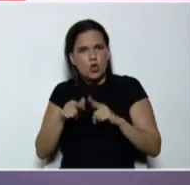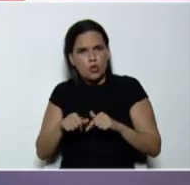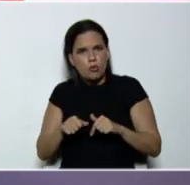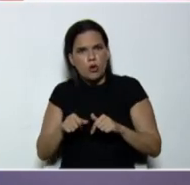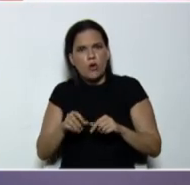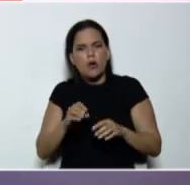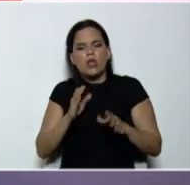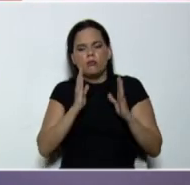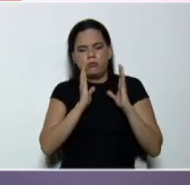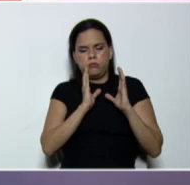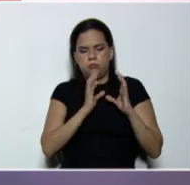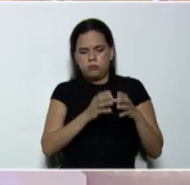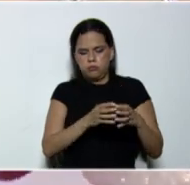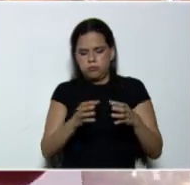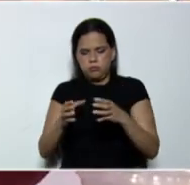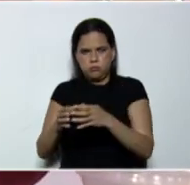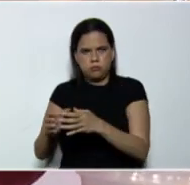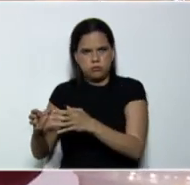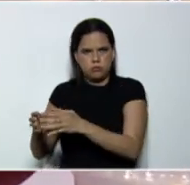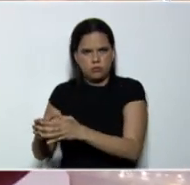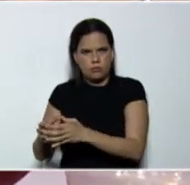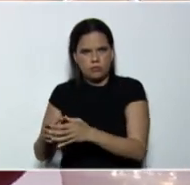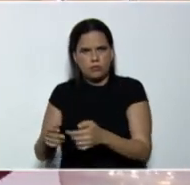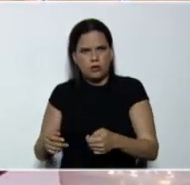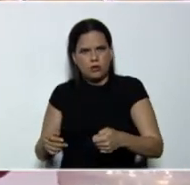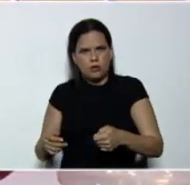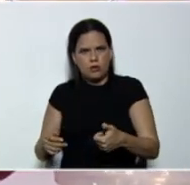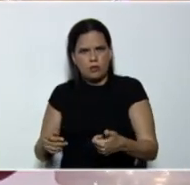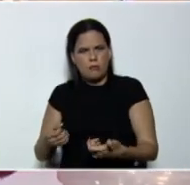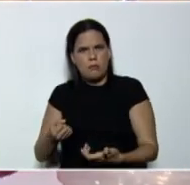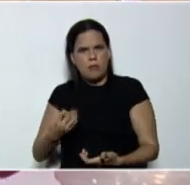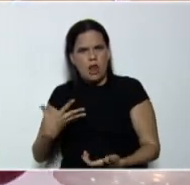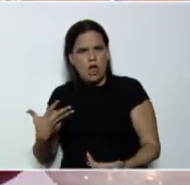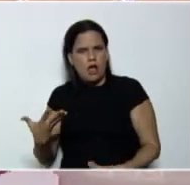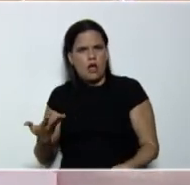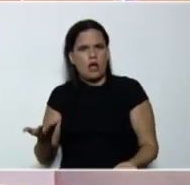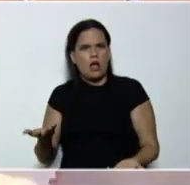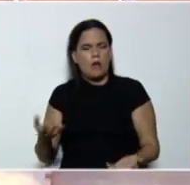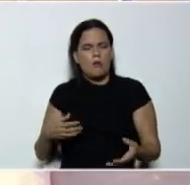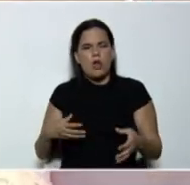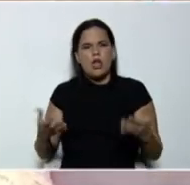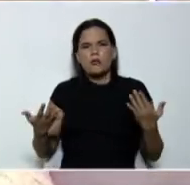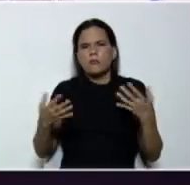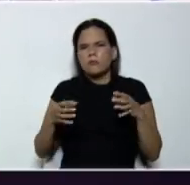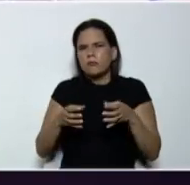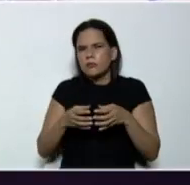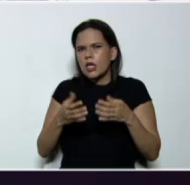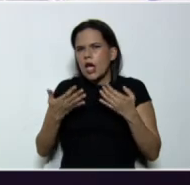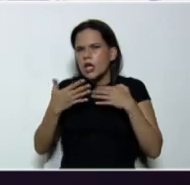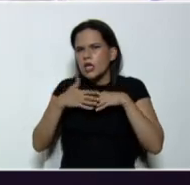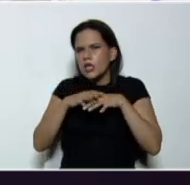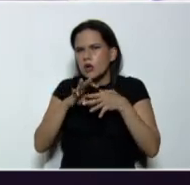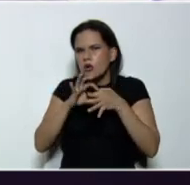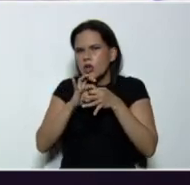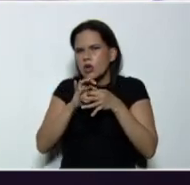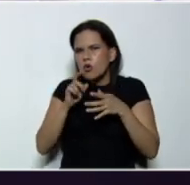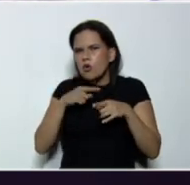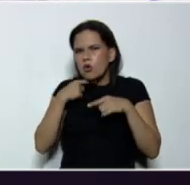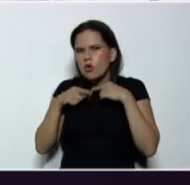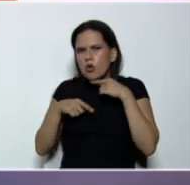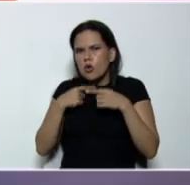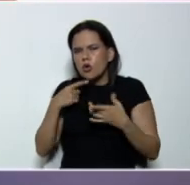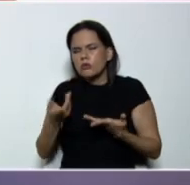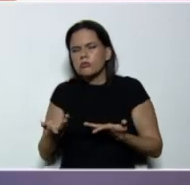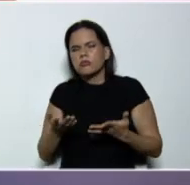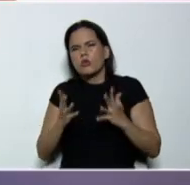las piezas. En este caso, las cuentas blancas pueden ser, puede asociarlo también con el color, en este caso 1,